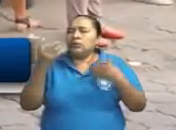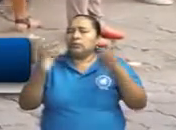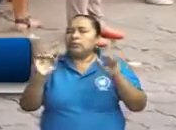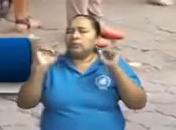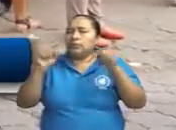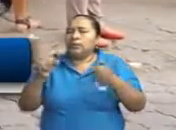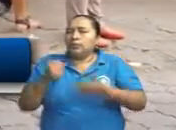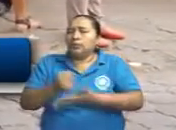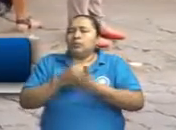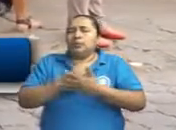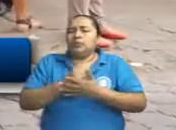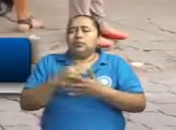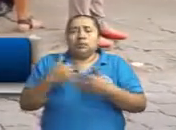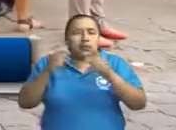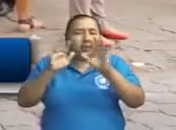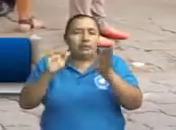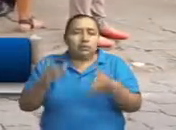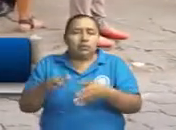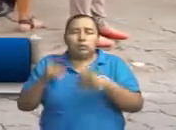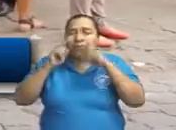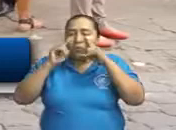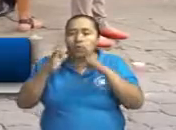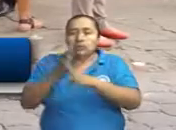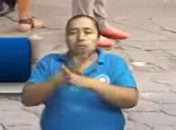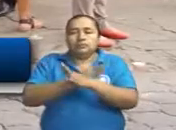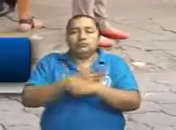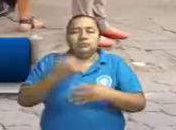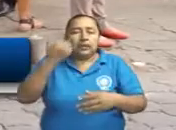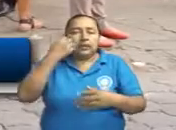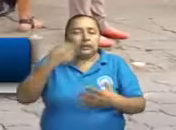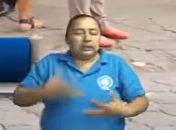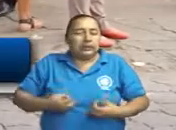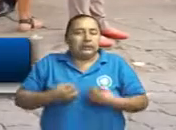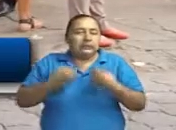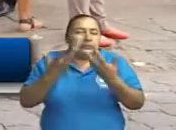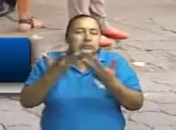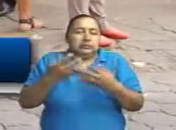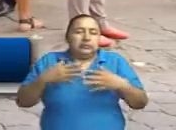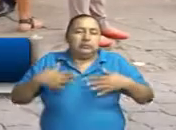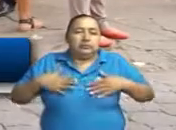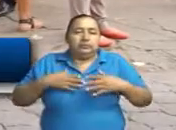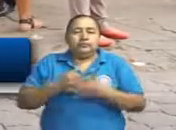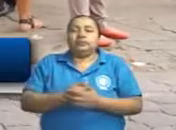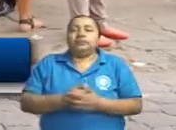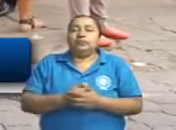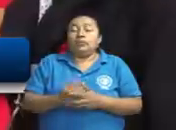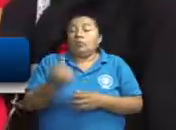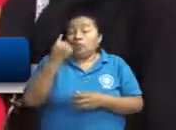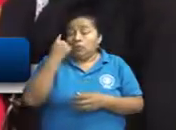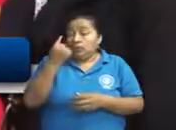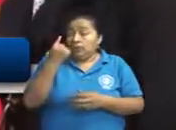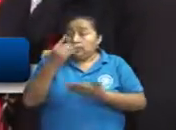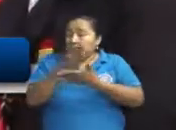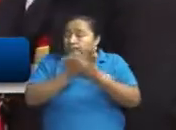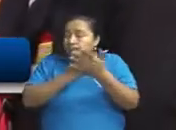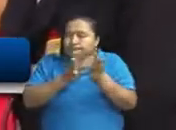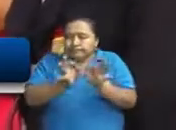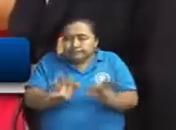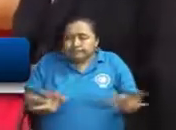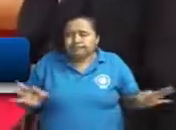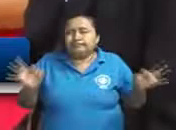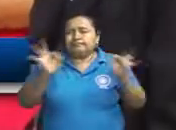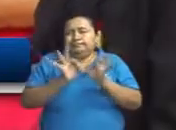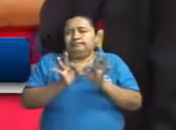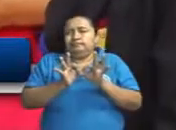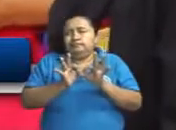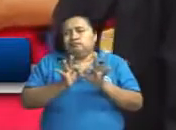mujer prevenga el cáncer de mama? Correcto. Una condición importante, a